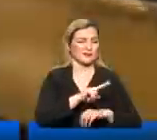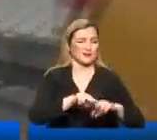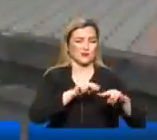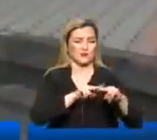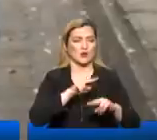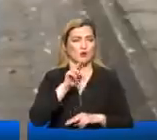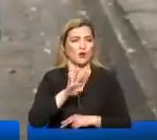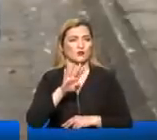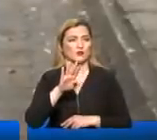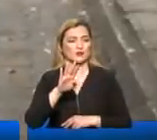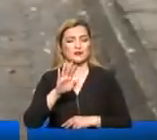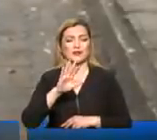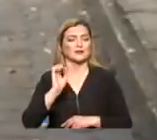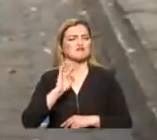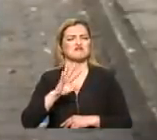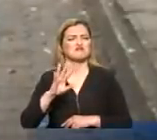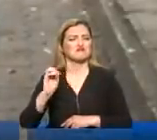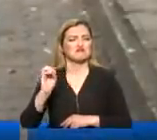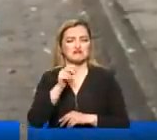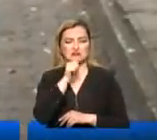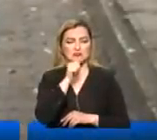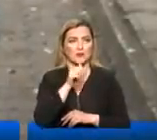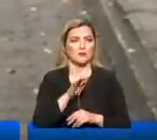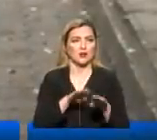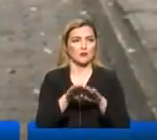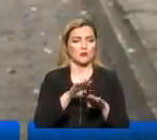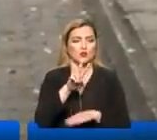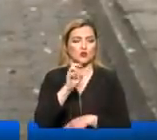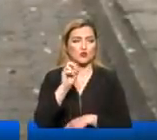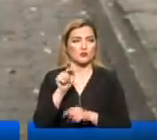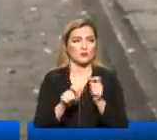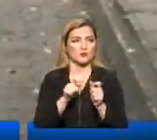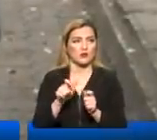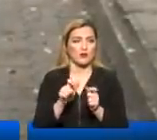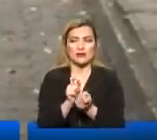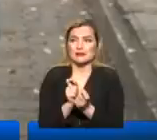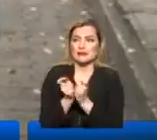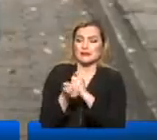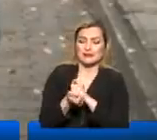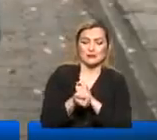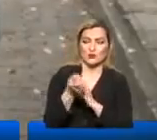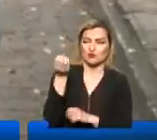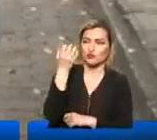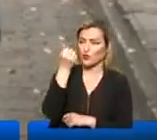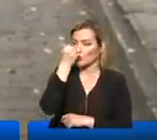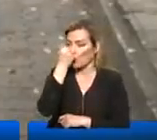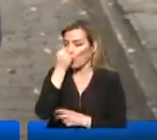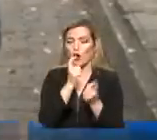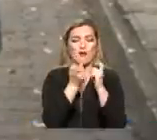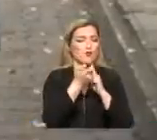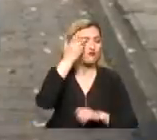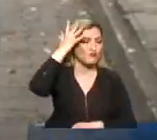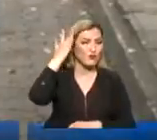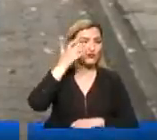de taxi ejecutivo. Ibarra y aproximadamente sus 200.000 habitantes esperan pasar de esta manera de semáforo rojo a amarillo, según